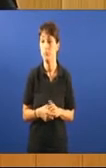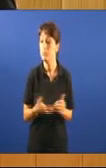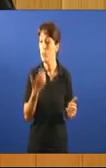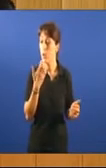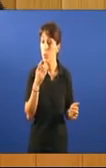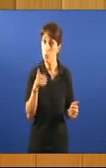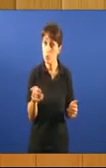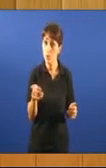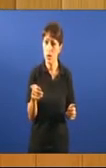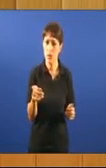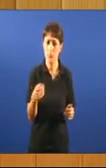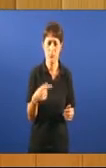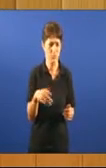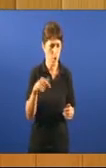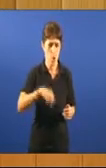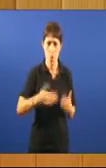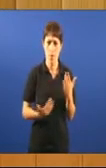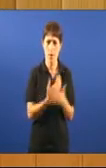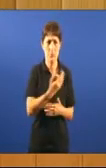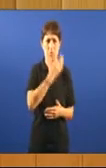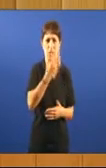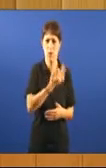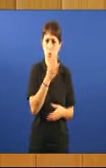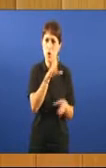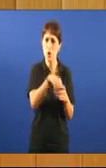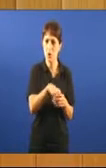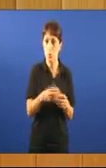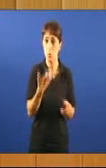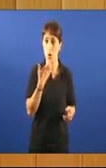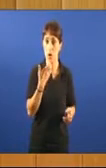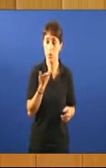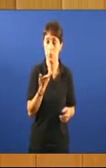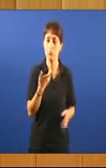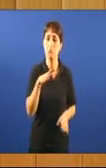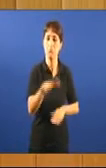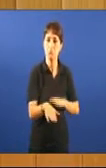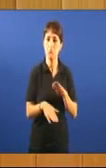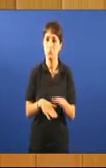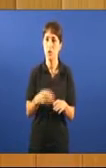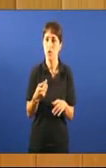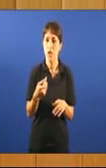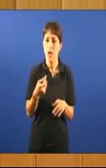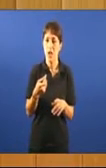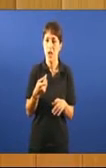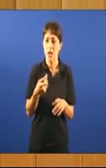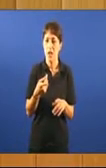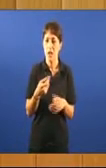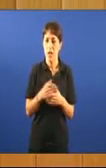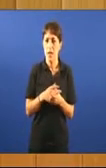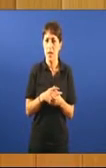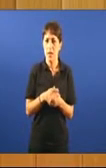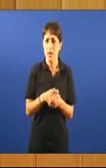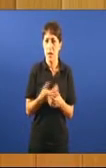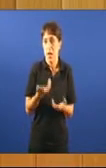que comentou na súa intervención hoxe pola mañá, prefira seguir abrazándose a un cadáver, o Estado